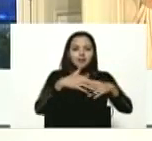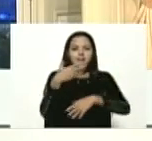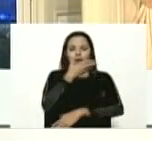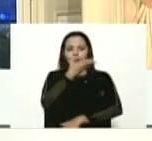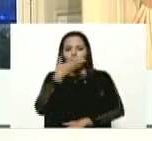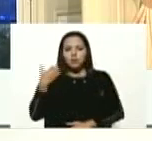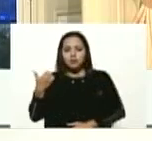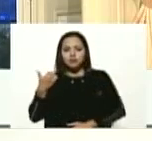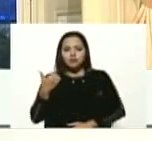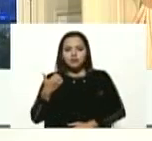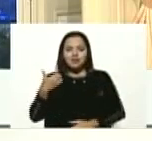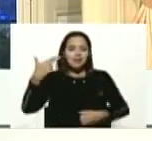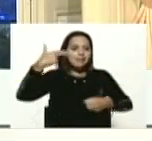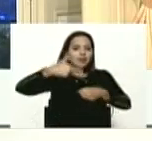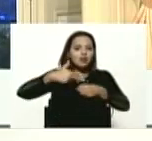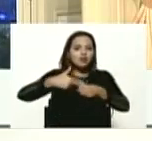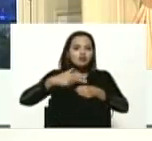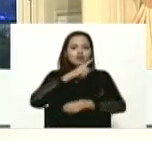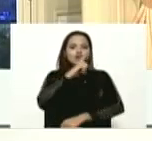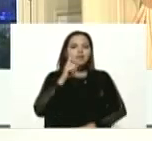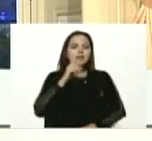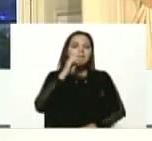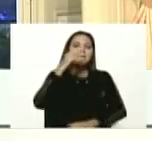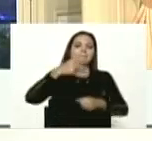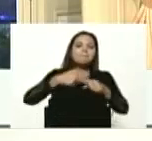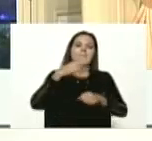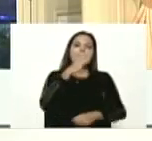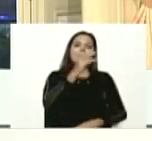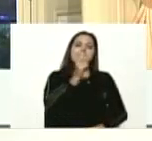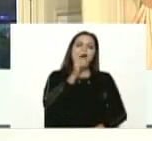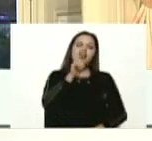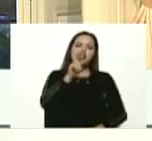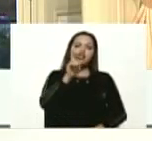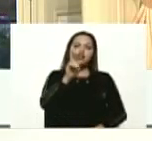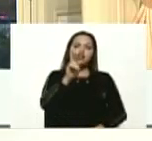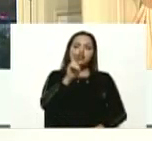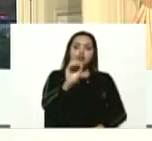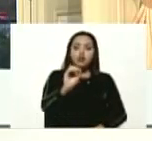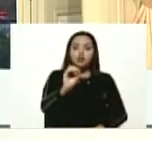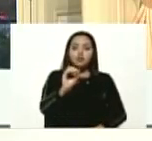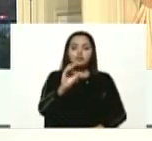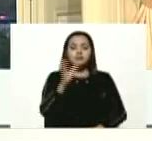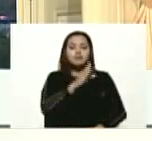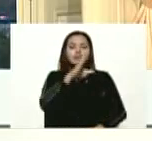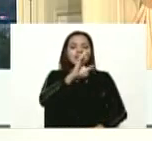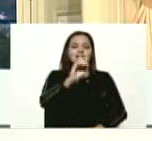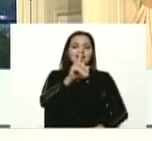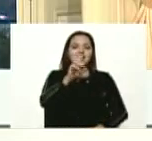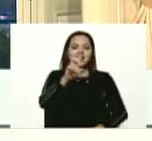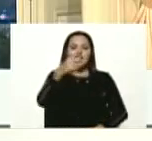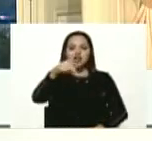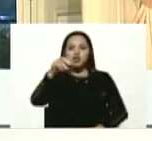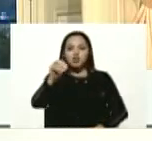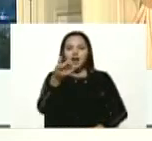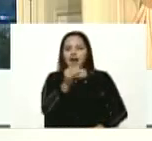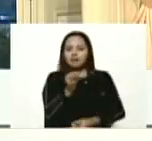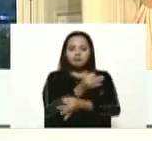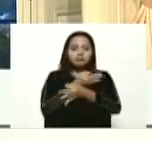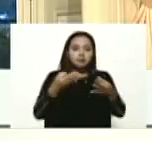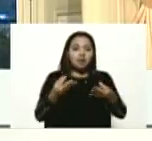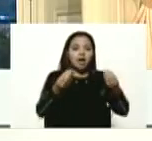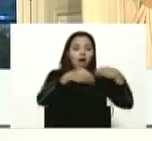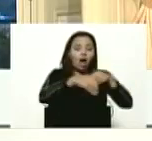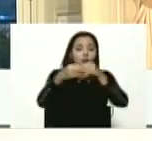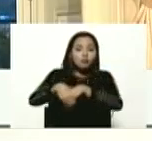mejorador de crudo Petrocedeño. Ha sido todo un éxito la negociación y por